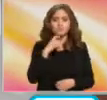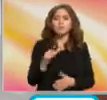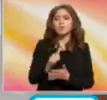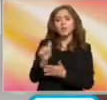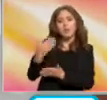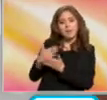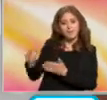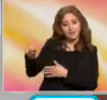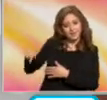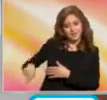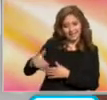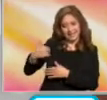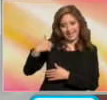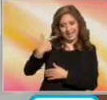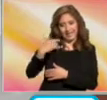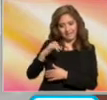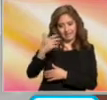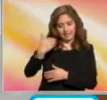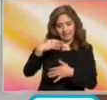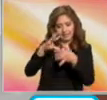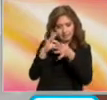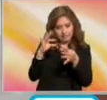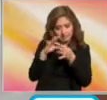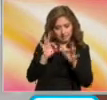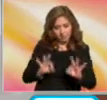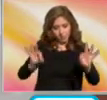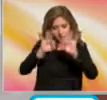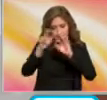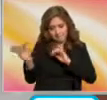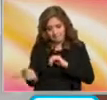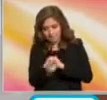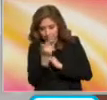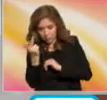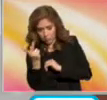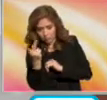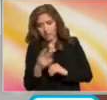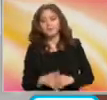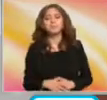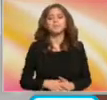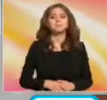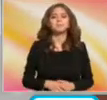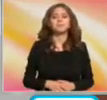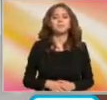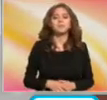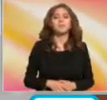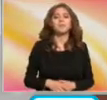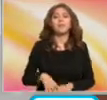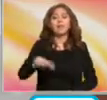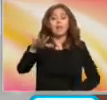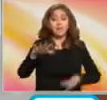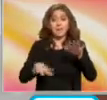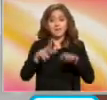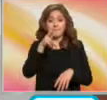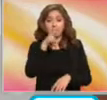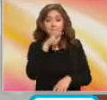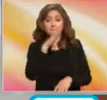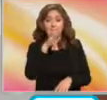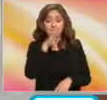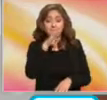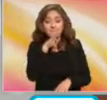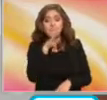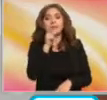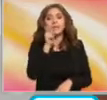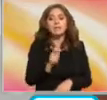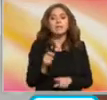Sí. antes de que entráramos al aire. Sí, Irene, es quizás una de las cosas que los padres en algún momento tienen en cuenta con